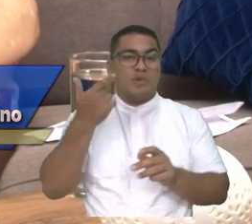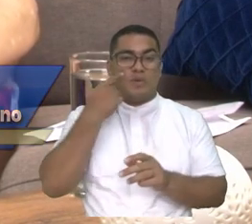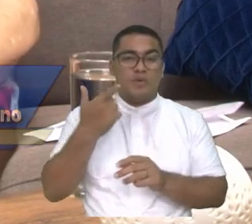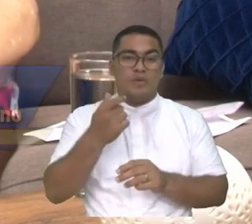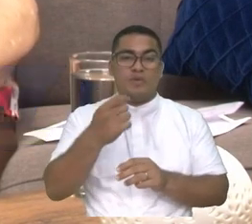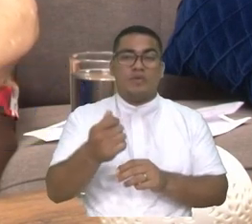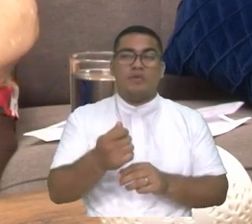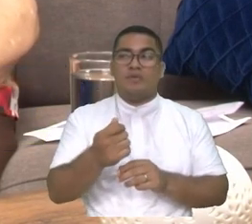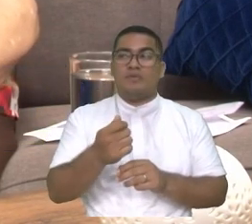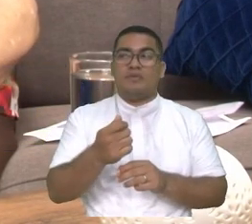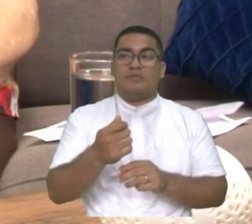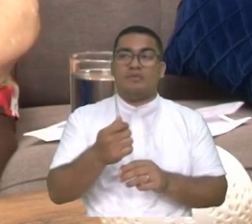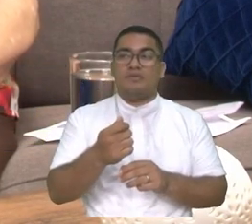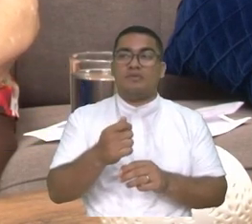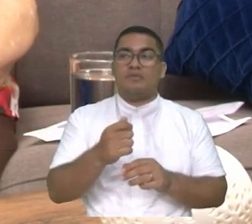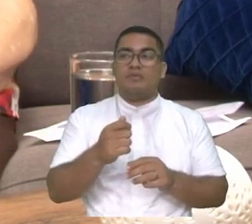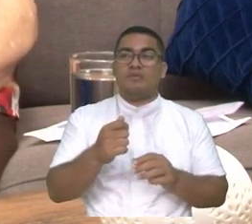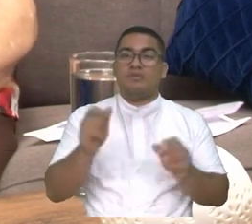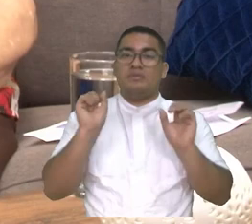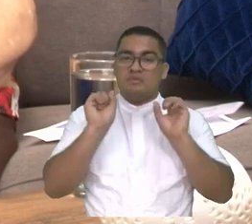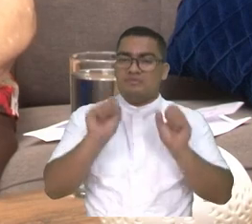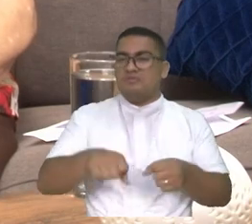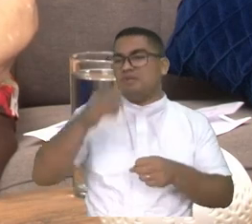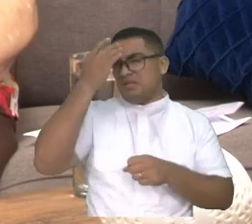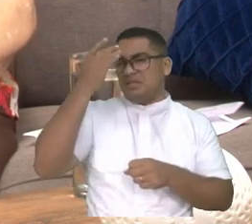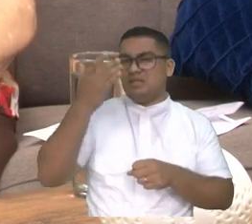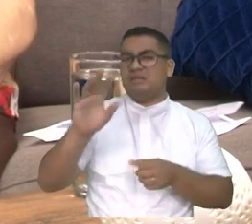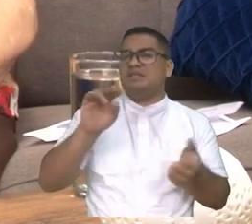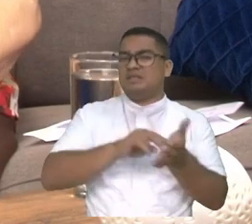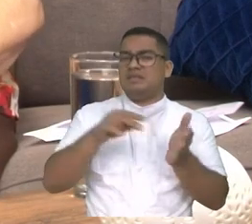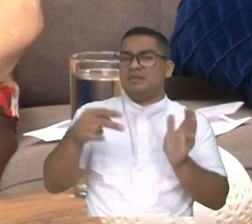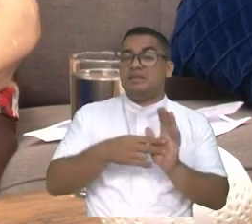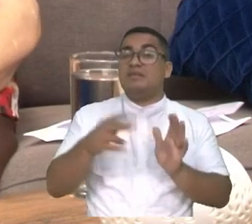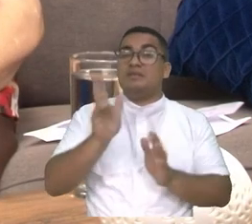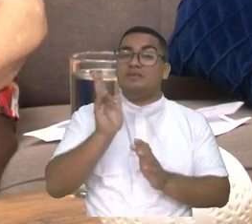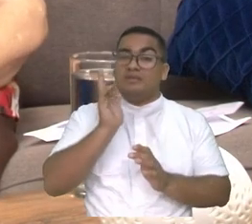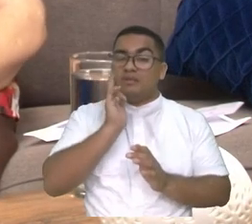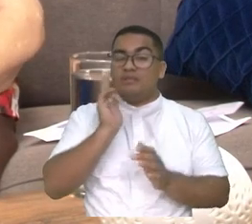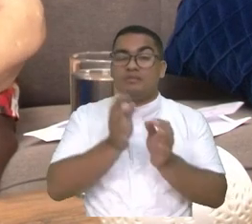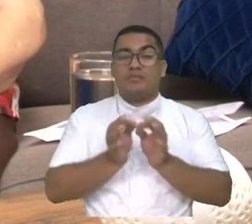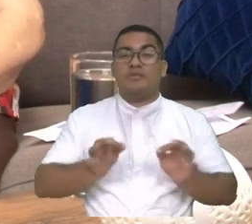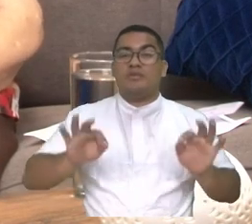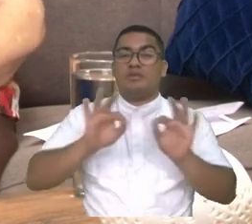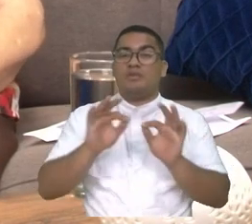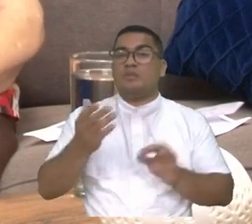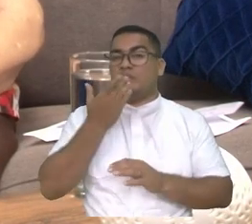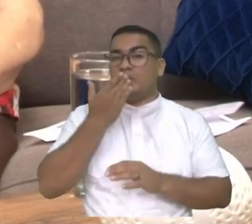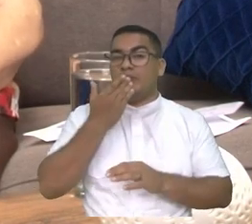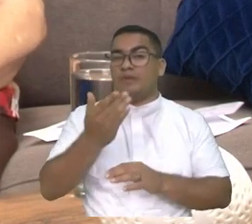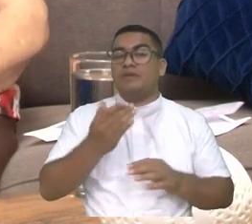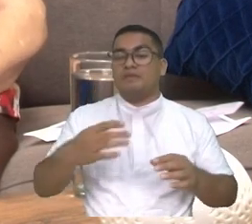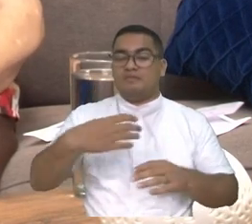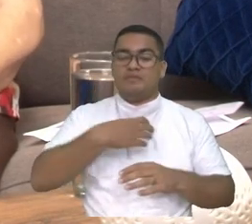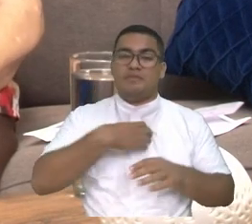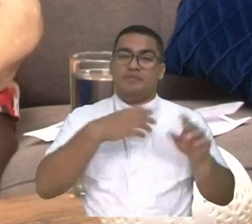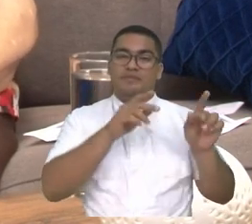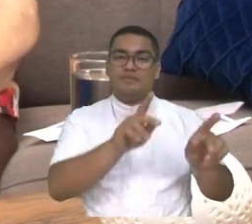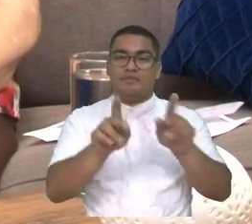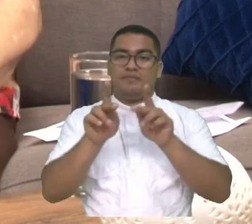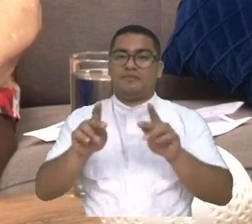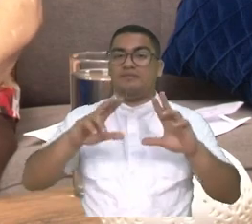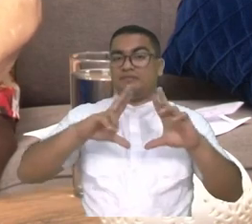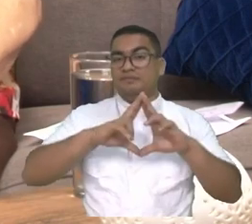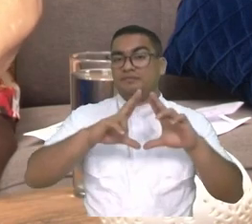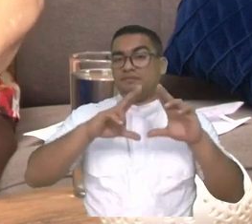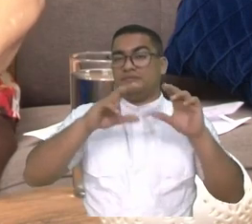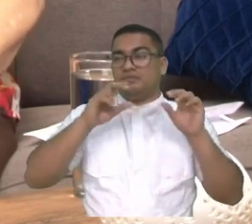conozcan y sepan el valor que Darío significa para nosotros los nicaragüenses,